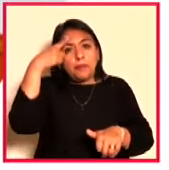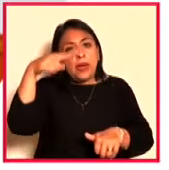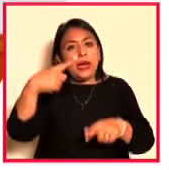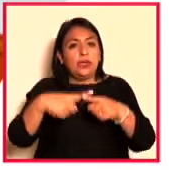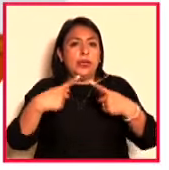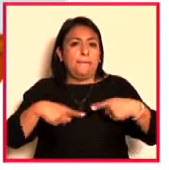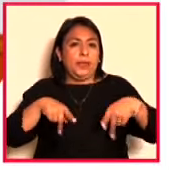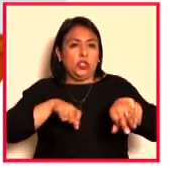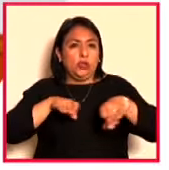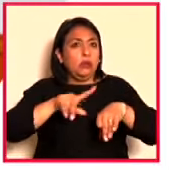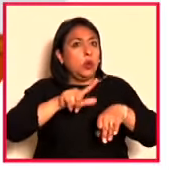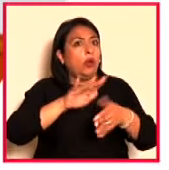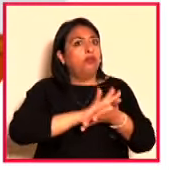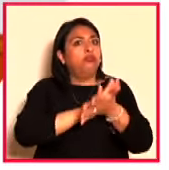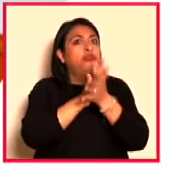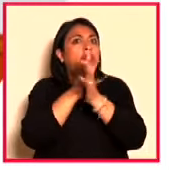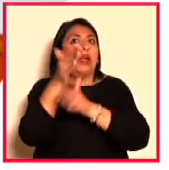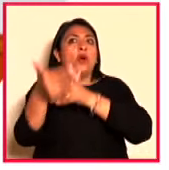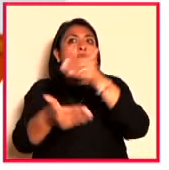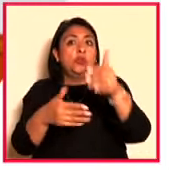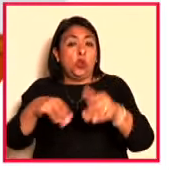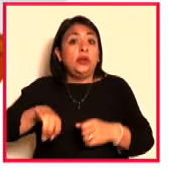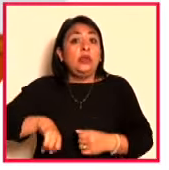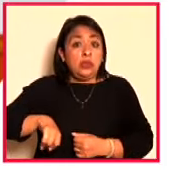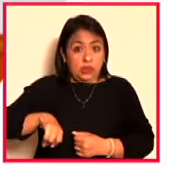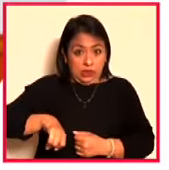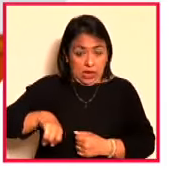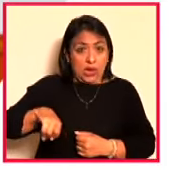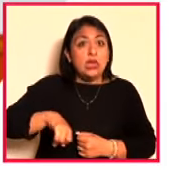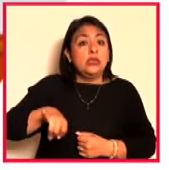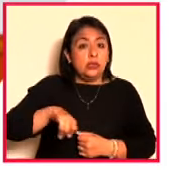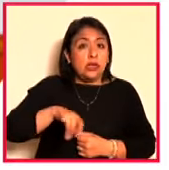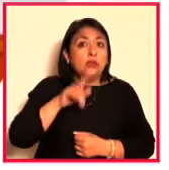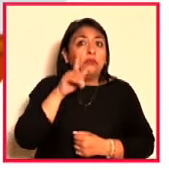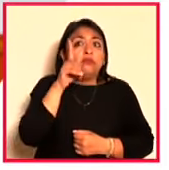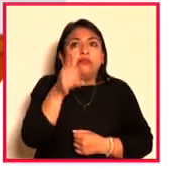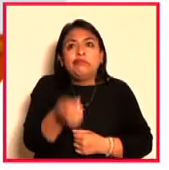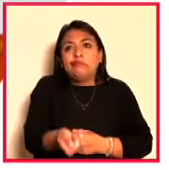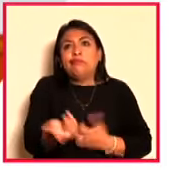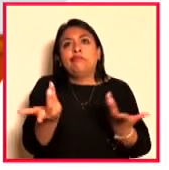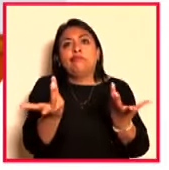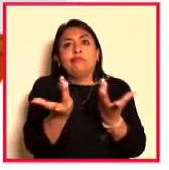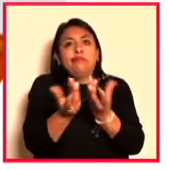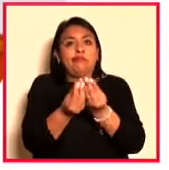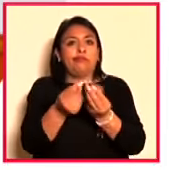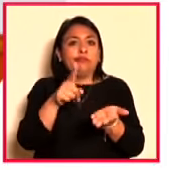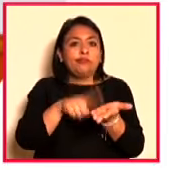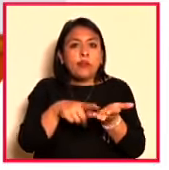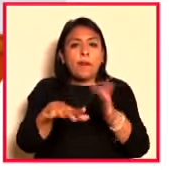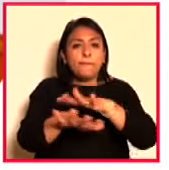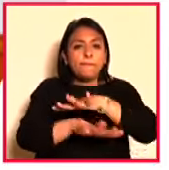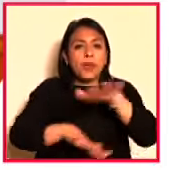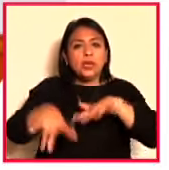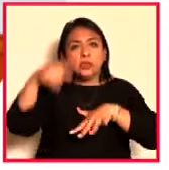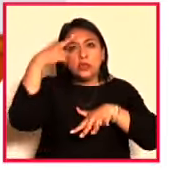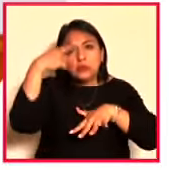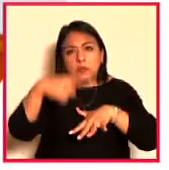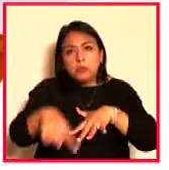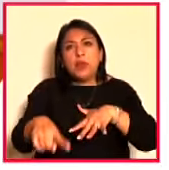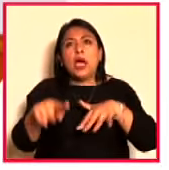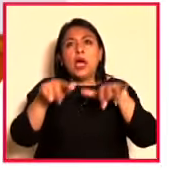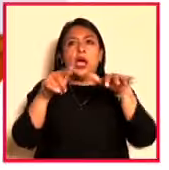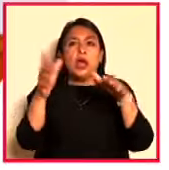una evolución muy interesante que construye, digamos así, las bases para la formación